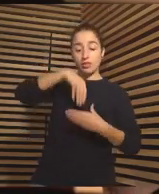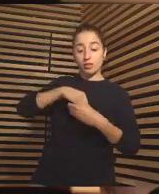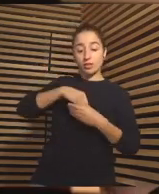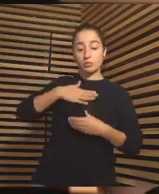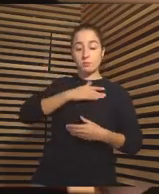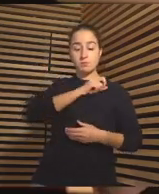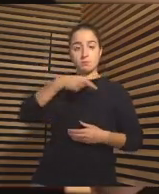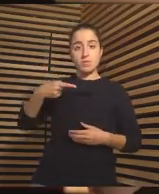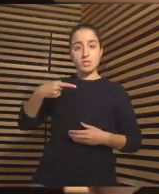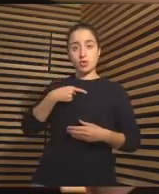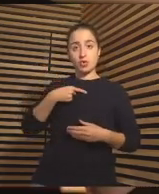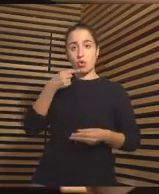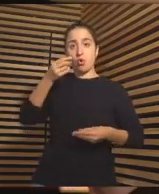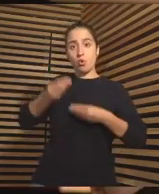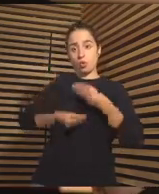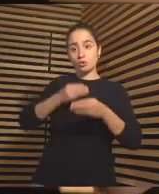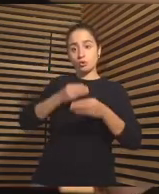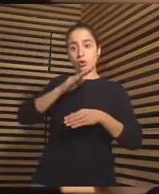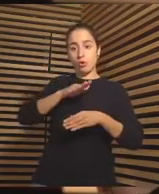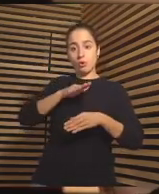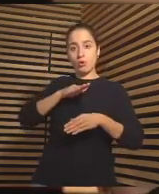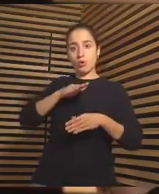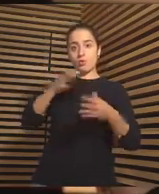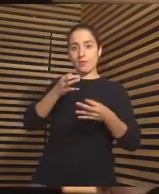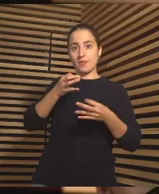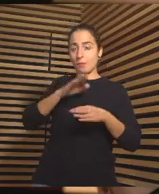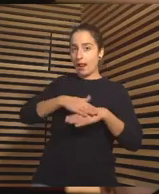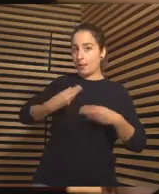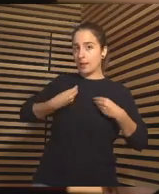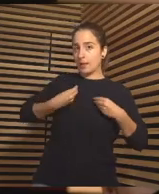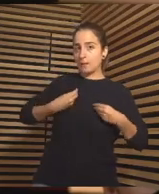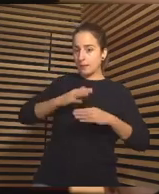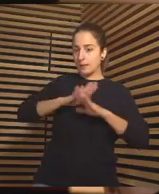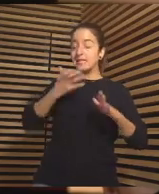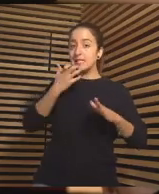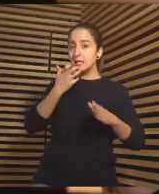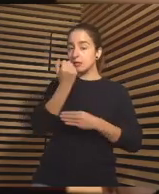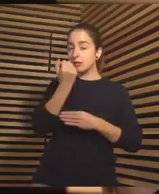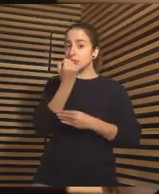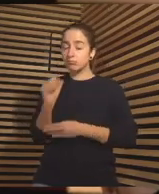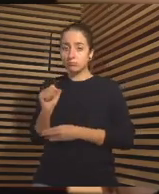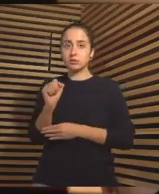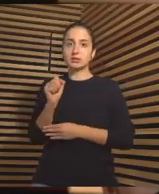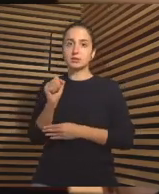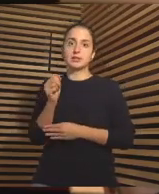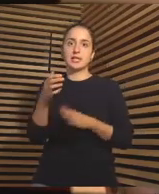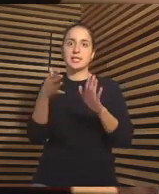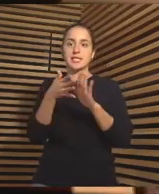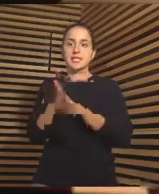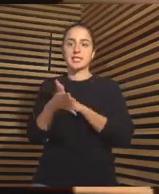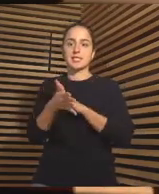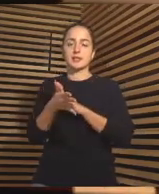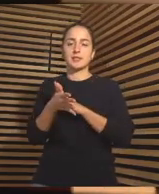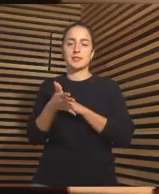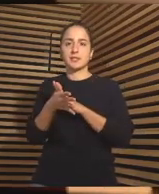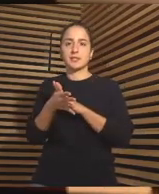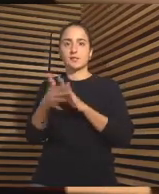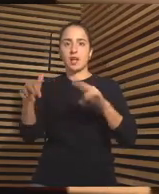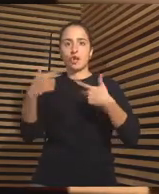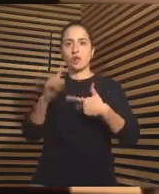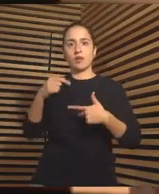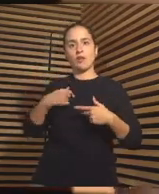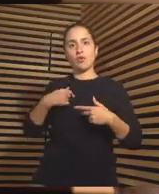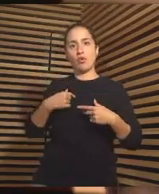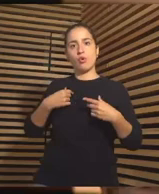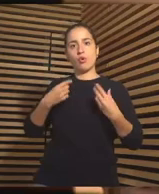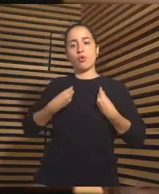para el cual ha sido pensado, se está violando mi capacidad de hacer un uso responsable, un uso normal, el